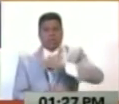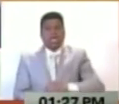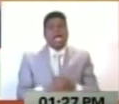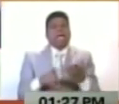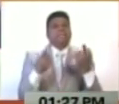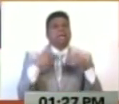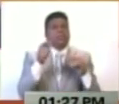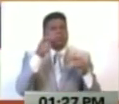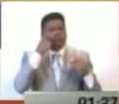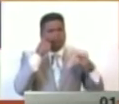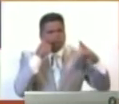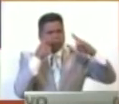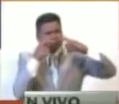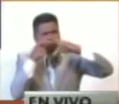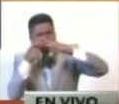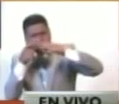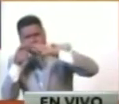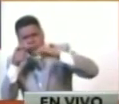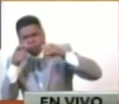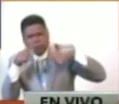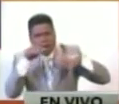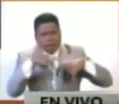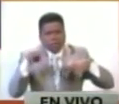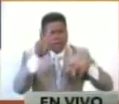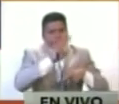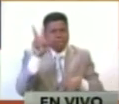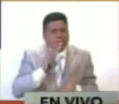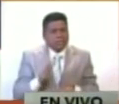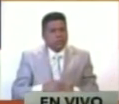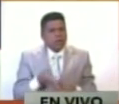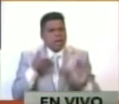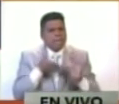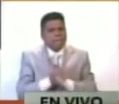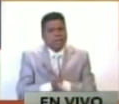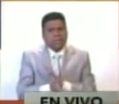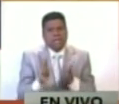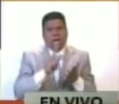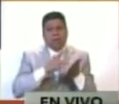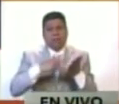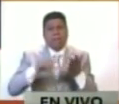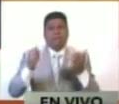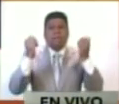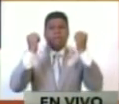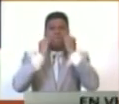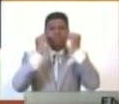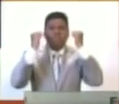espiar a la cumbre de los países no alineados y que, bueno, formará parte de una protesta